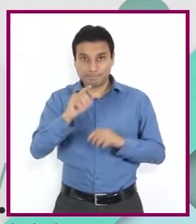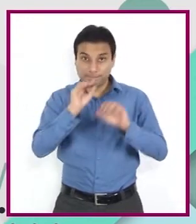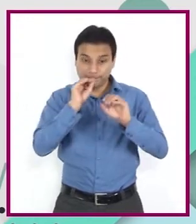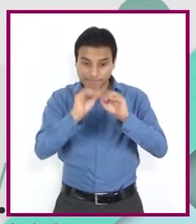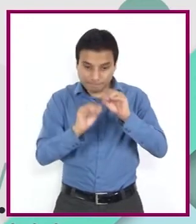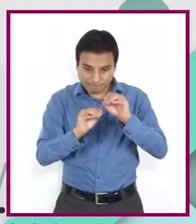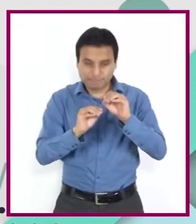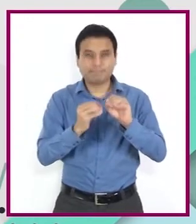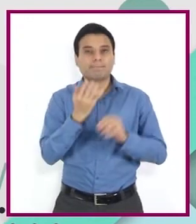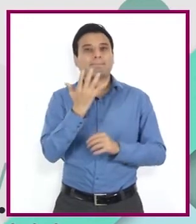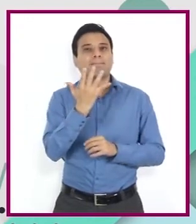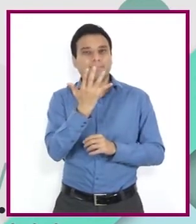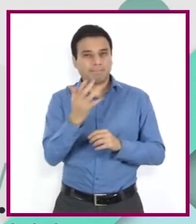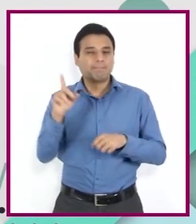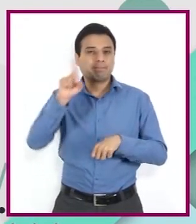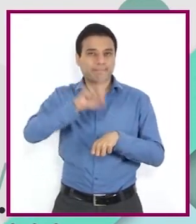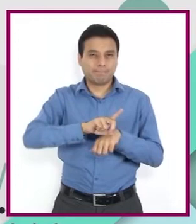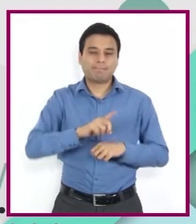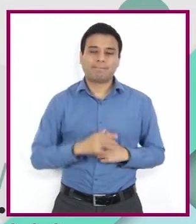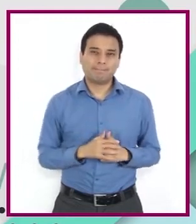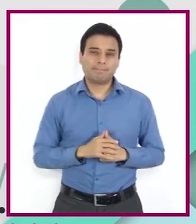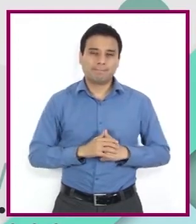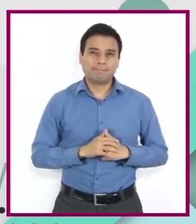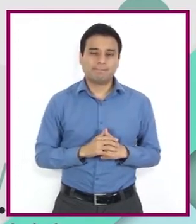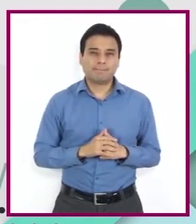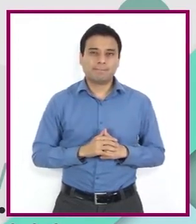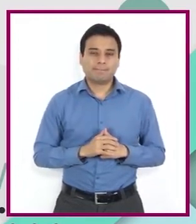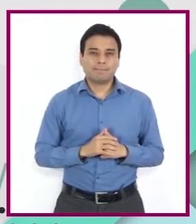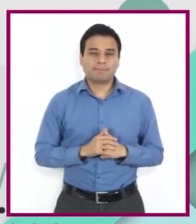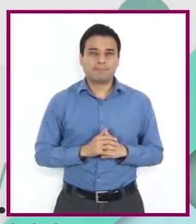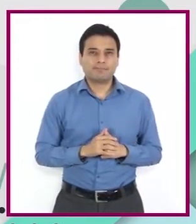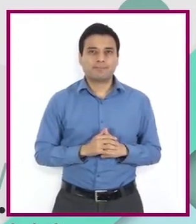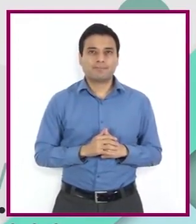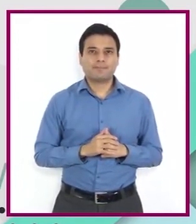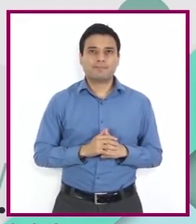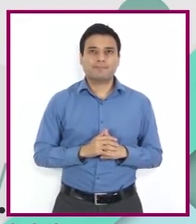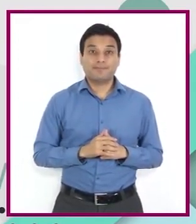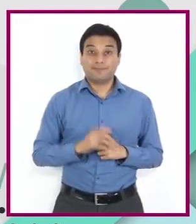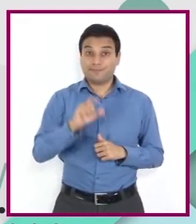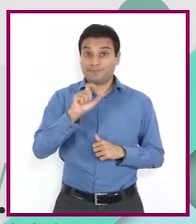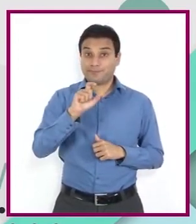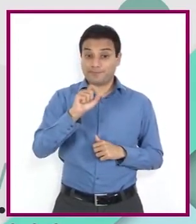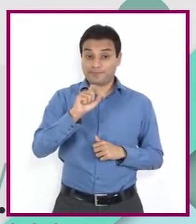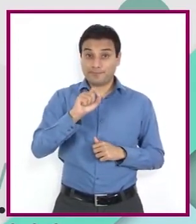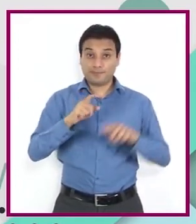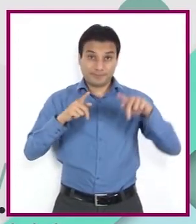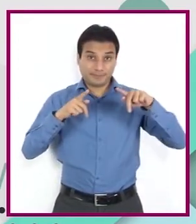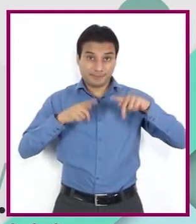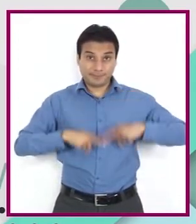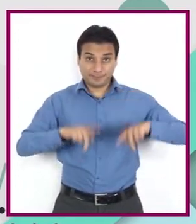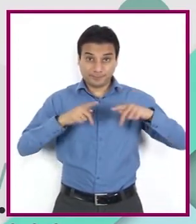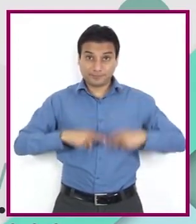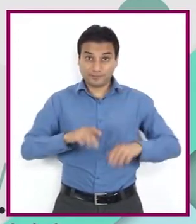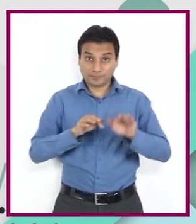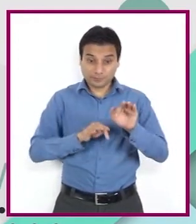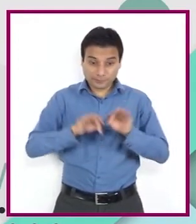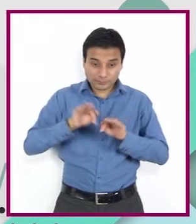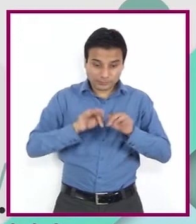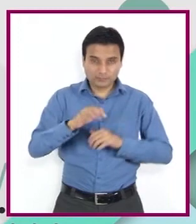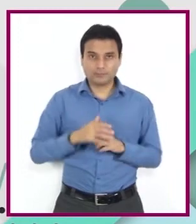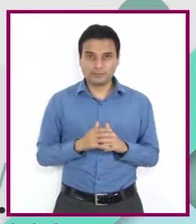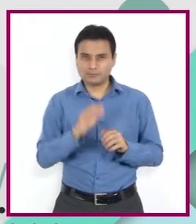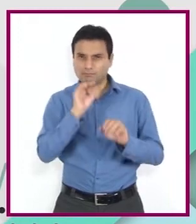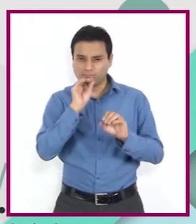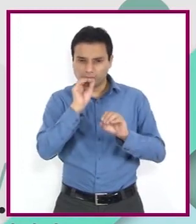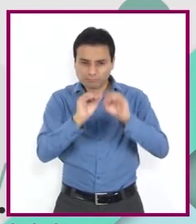días, todos trabajando al mismo ritmo. Con 20 obreros trabajando, ¿en cuántos días se elaboraría